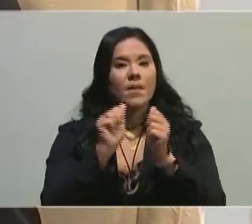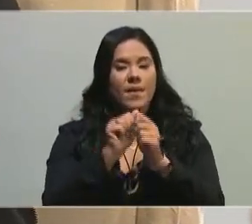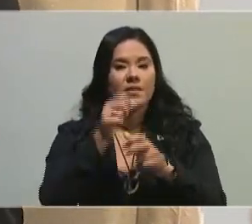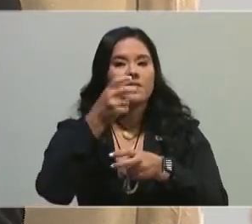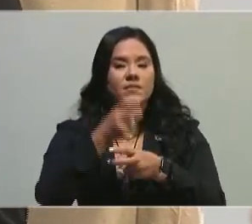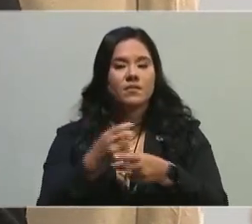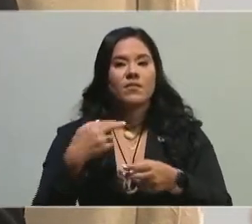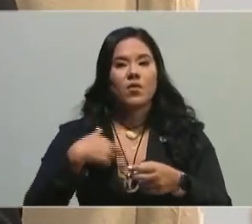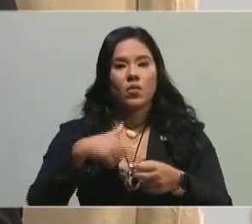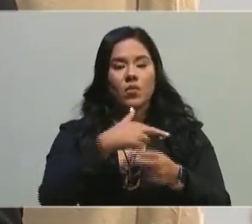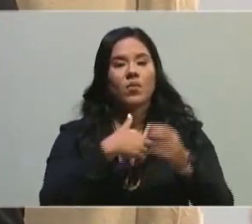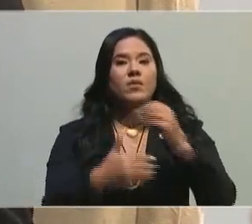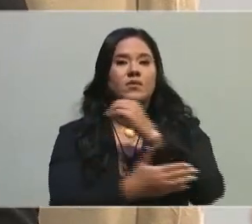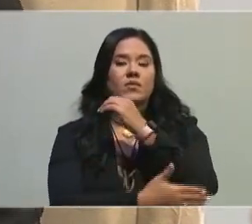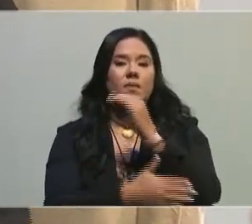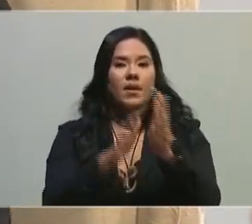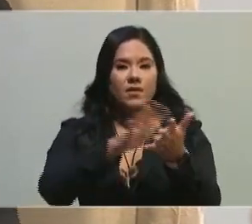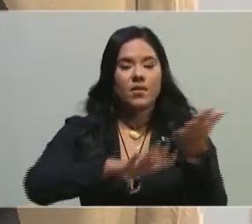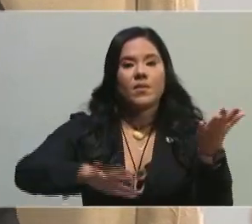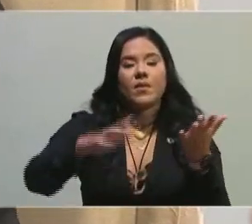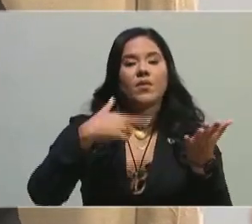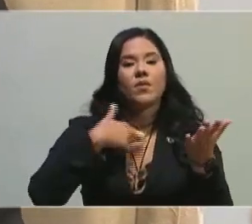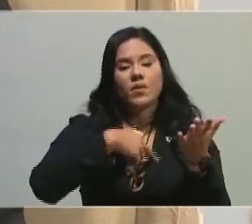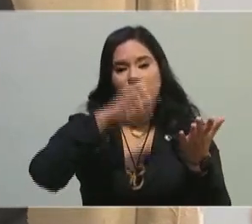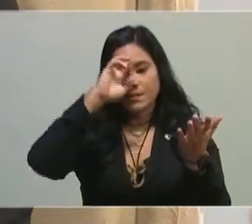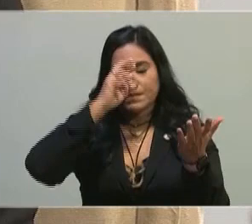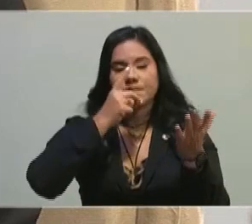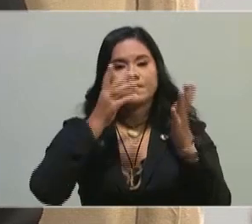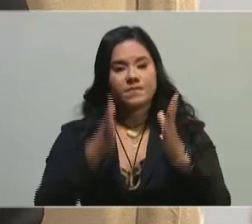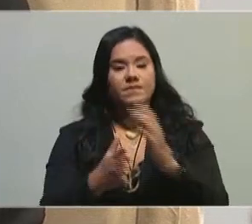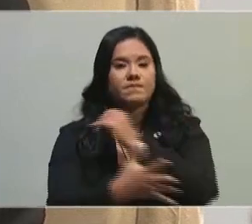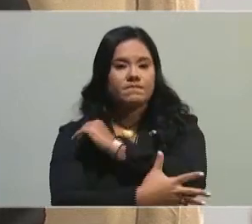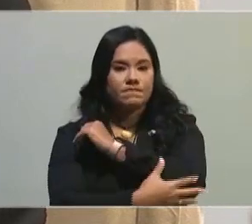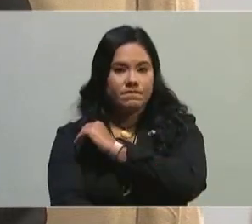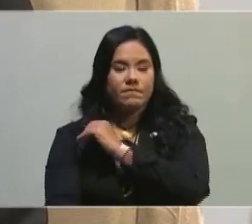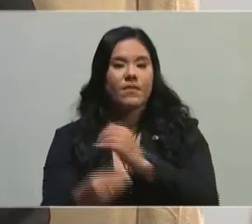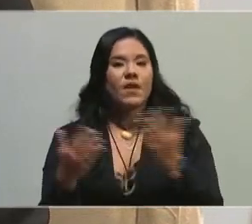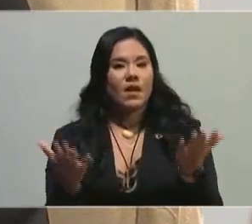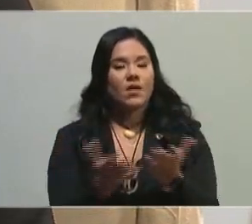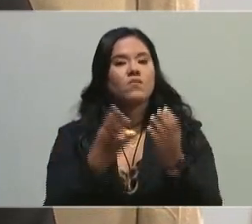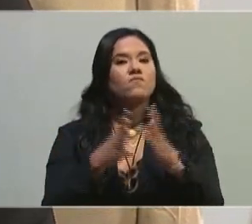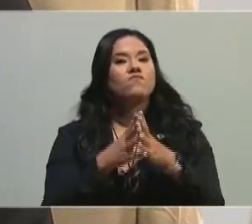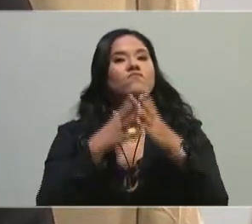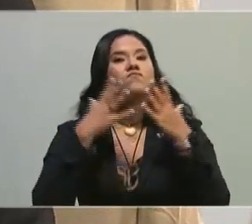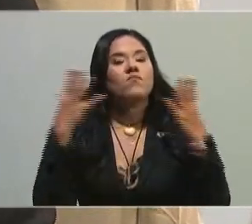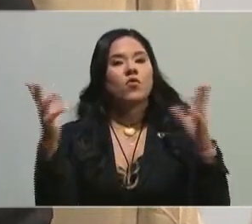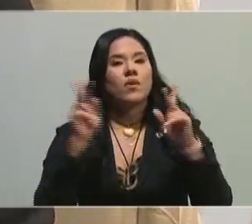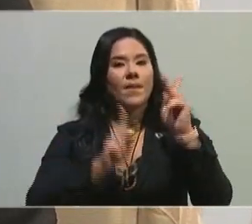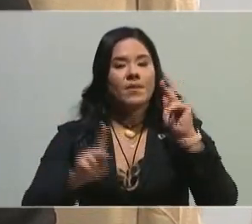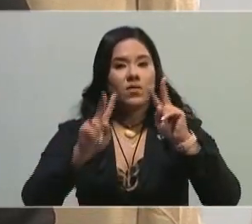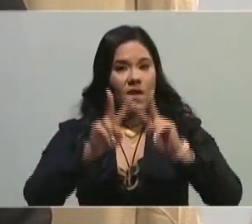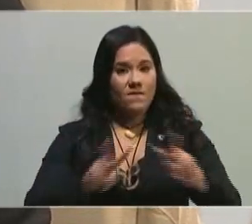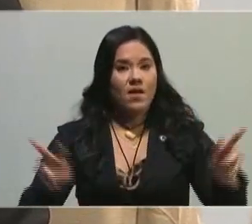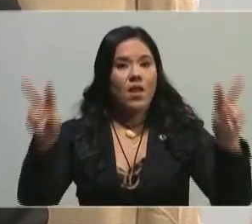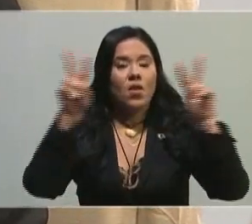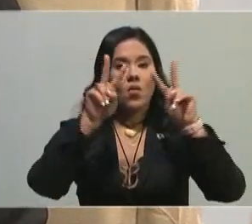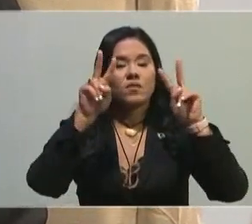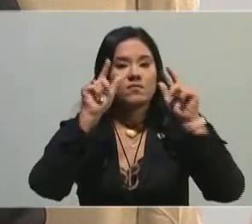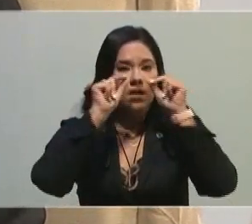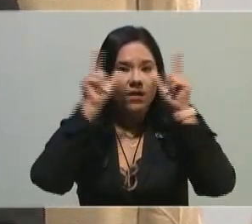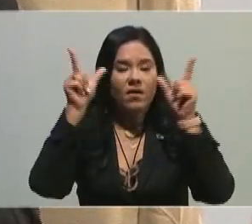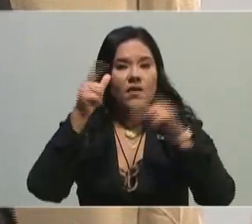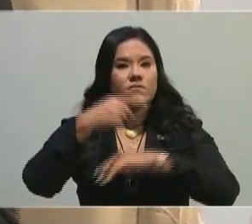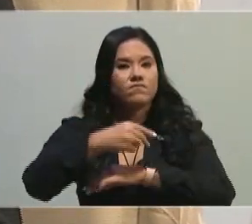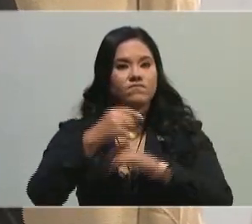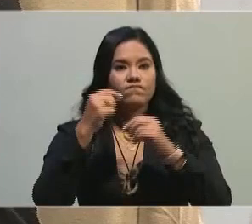de nuestro país vive en los barrios de nuestra República Dominicana donde existen personas muy valiosas personas que se levantan cada